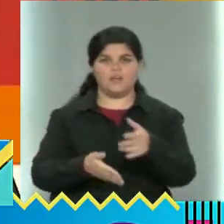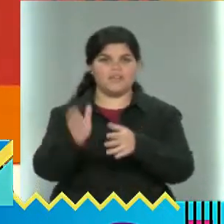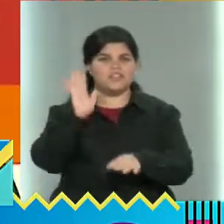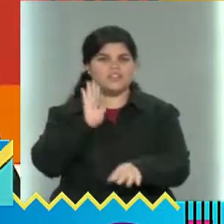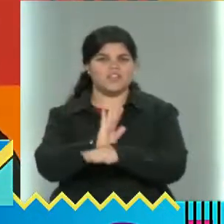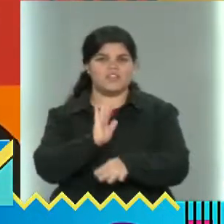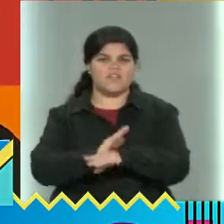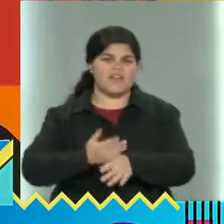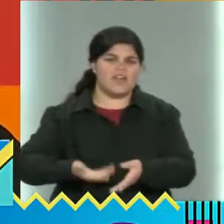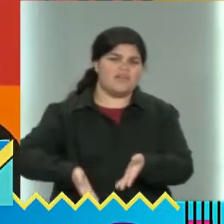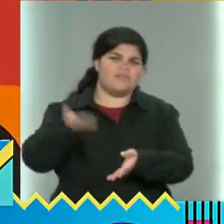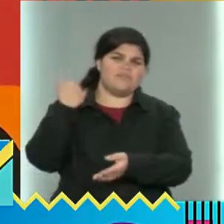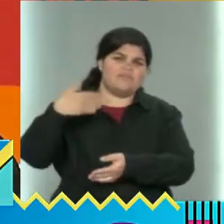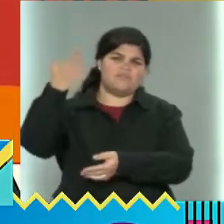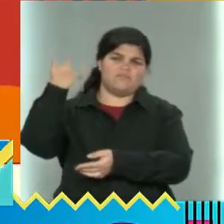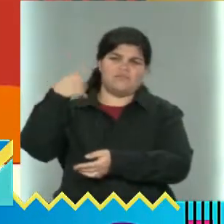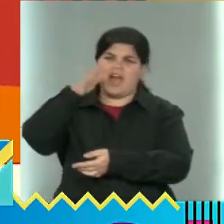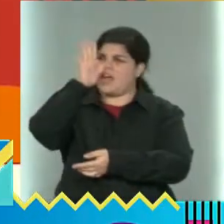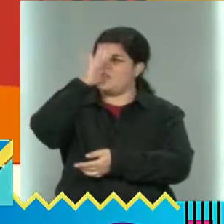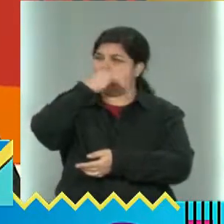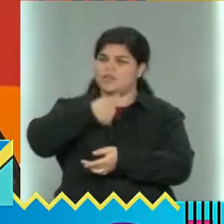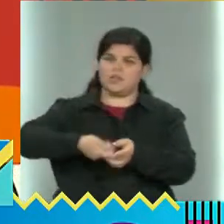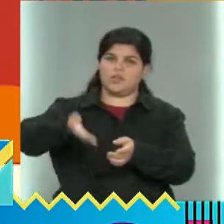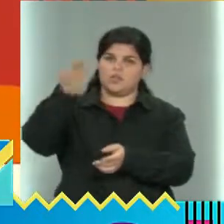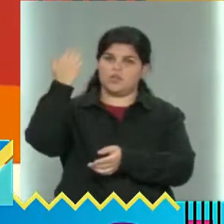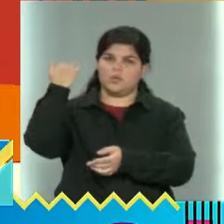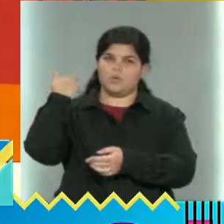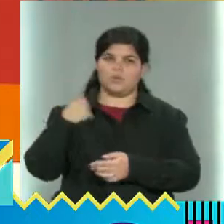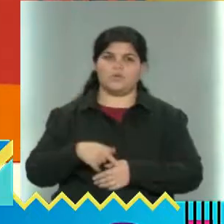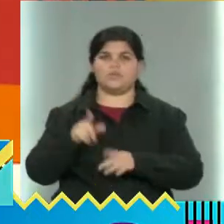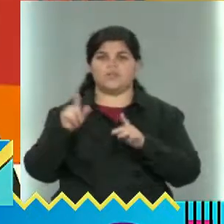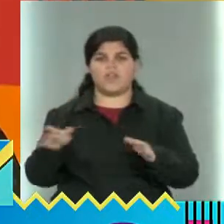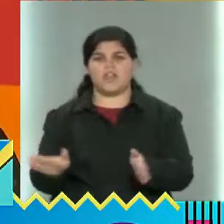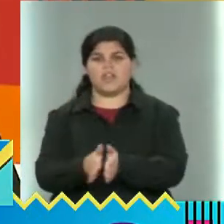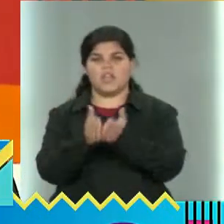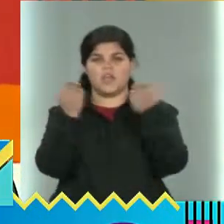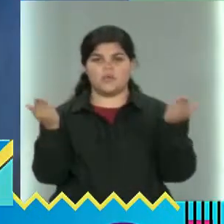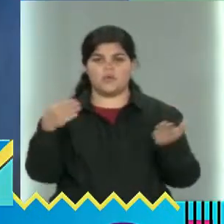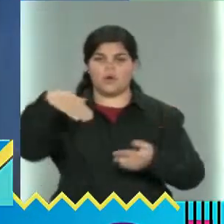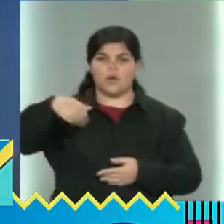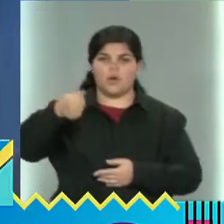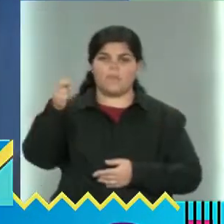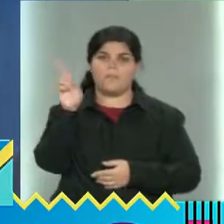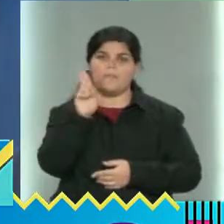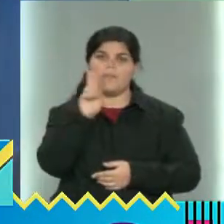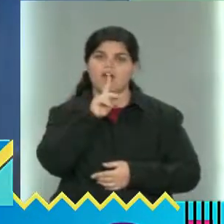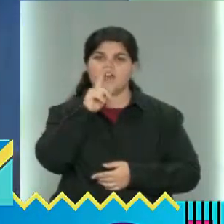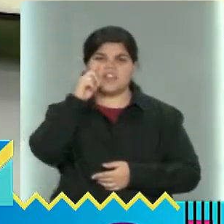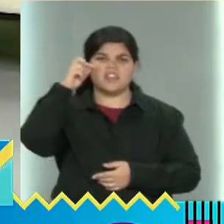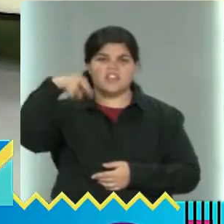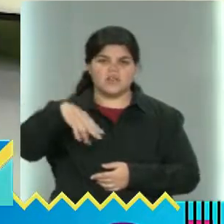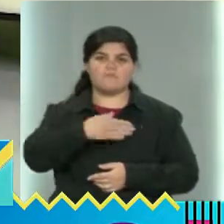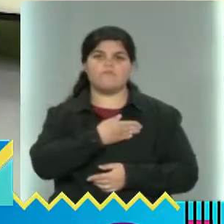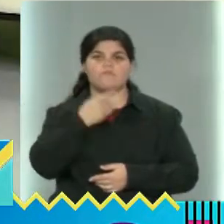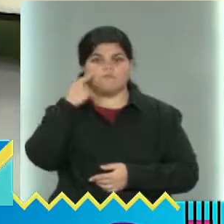el Ulises, desde el mismo Quijote, desde el mismo Martín Fierro. Siempre tenemos el camino como